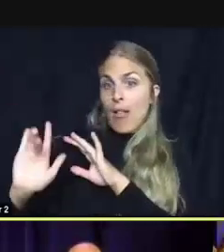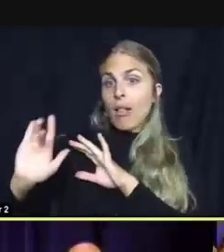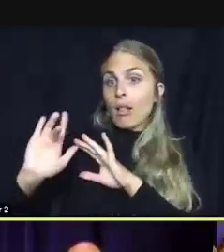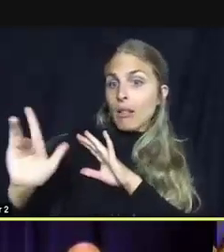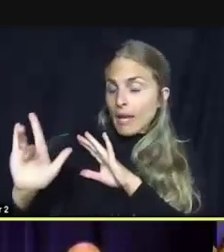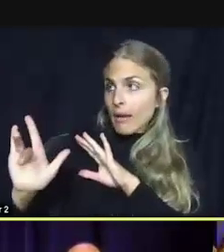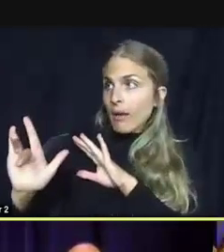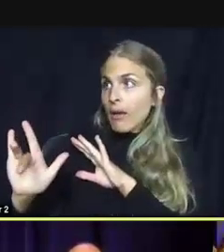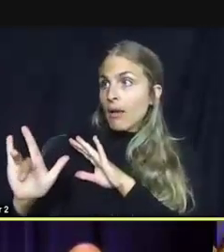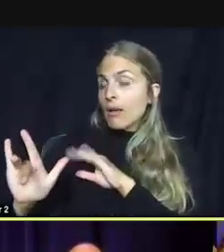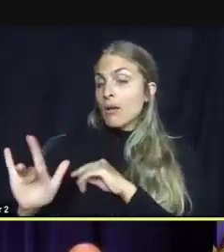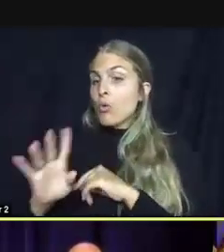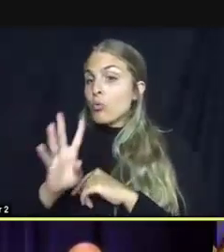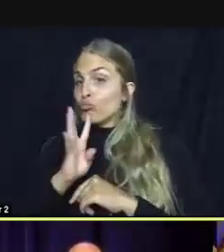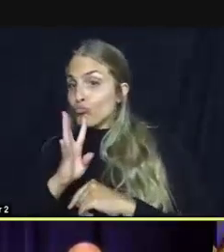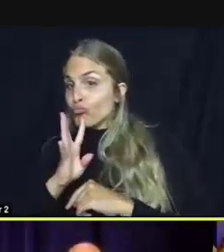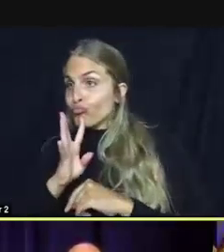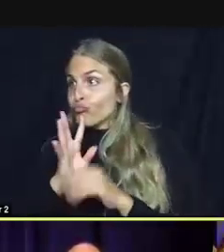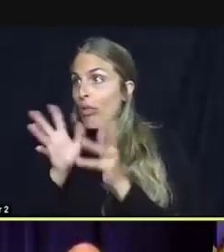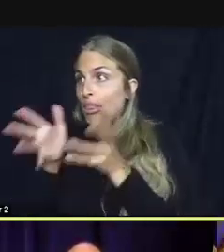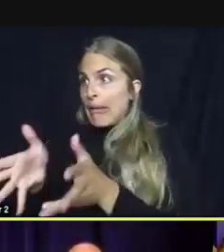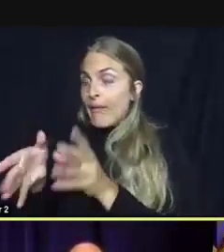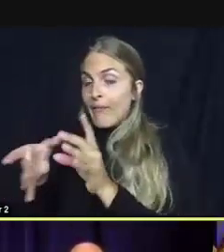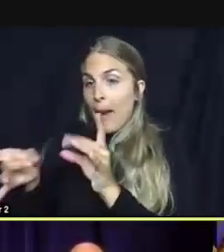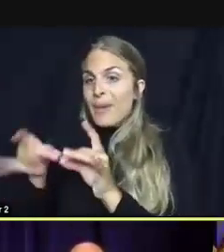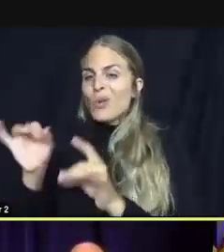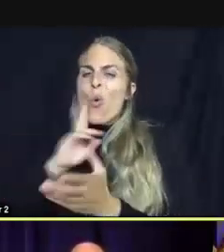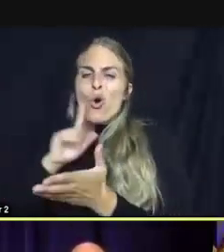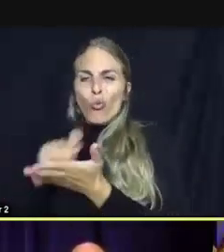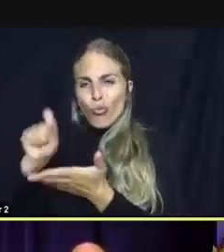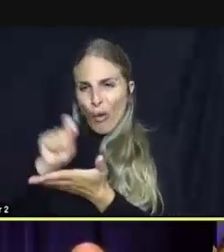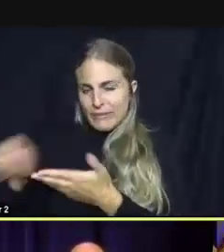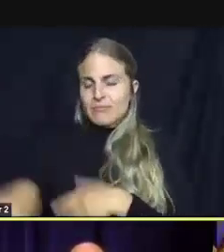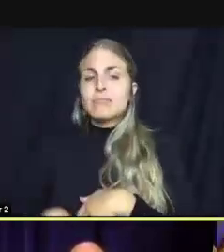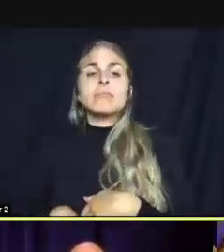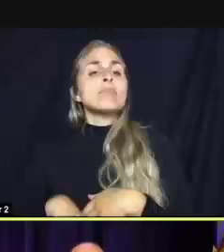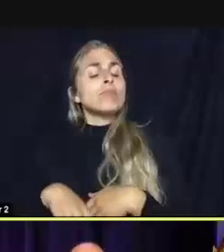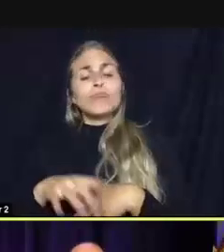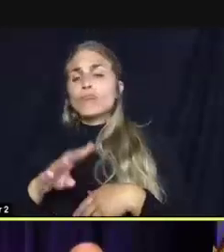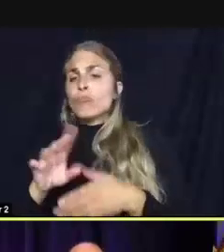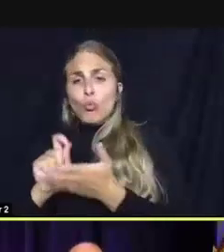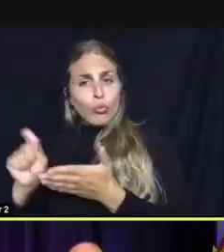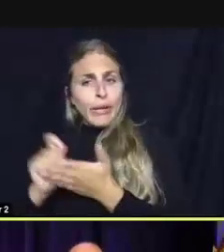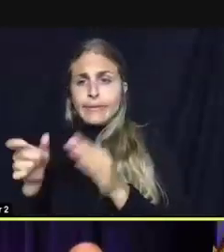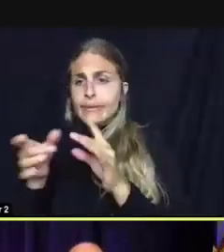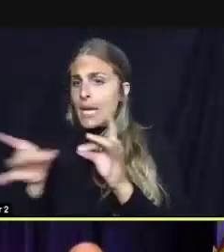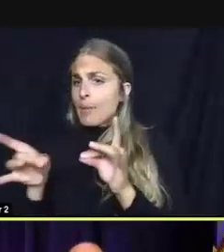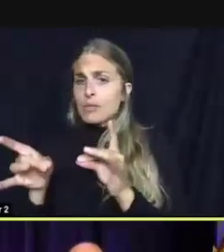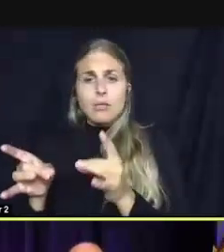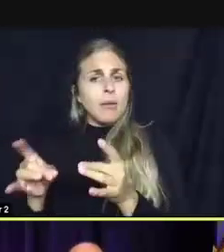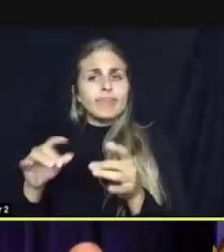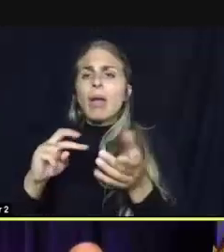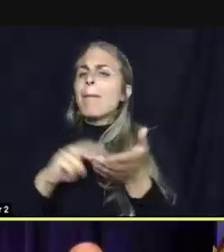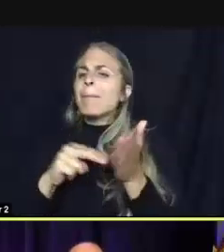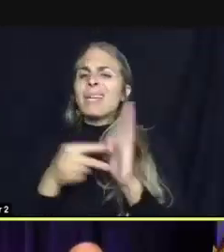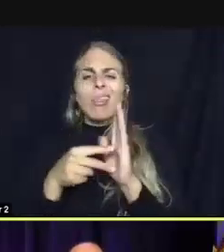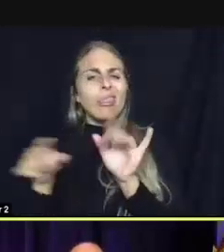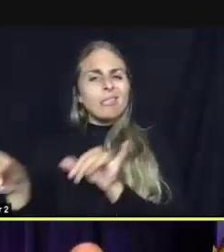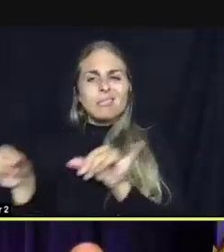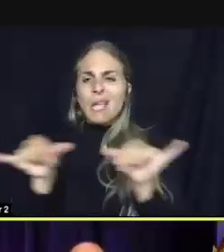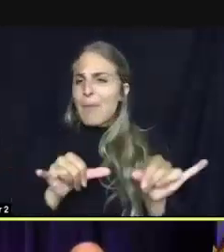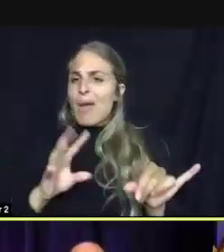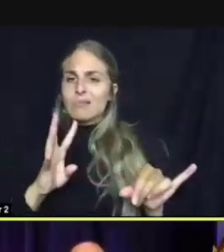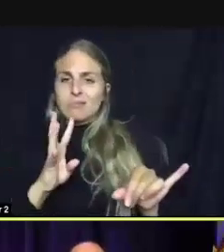El sitio web del proyecto indica cómo presentar comentarios por escrito. Puede optar por presentar sus comentarios oralmente o por